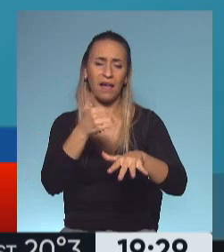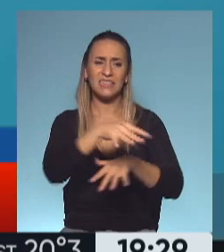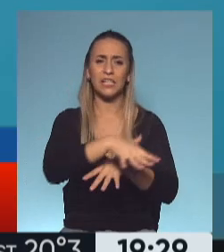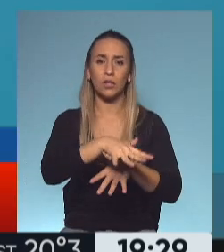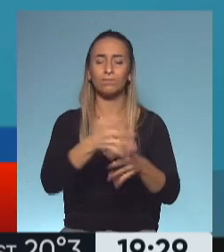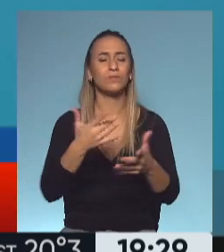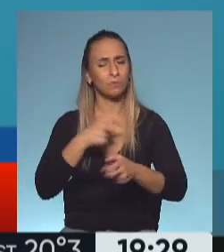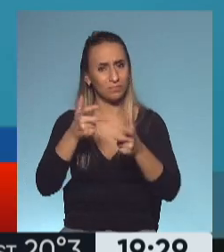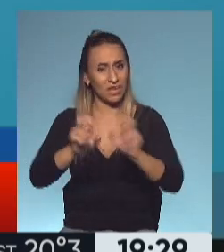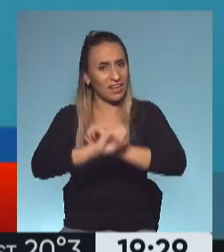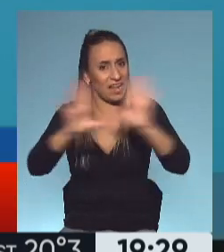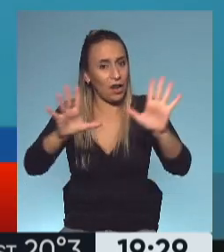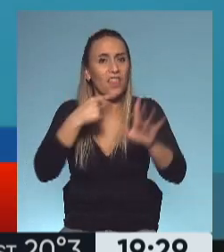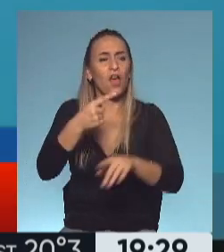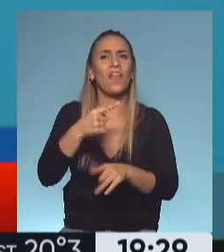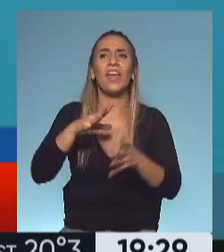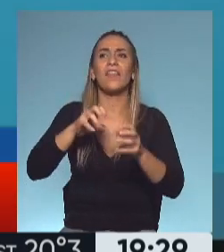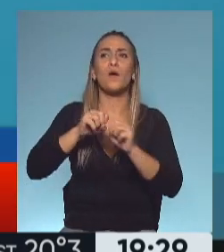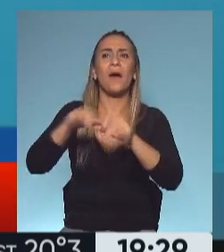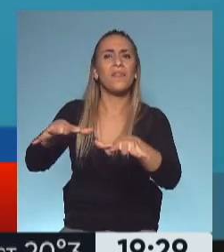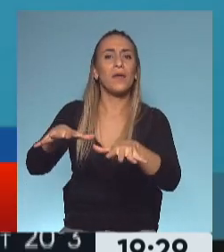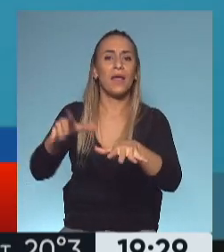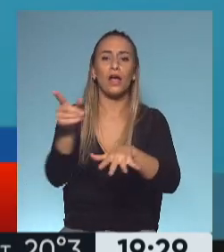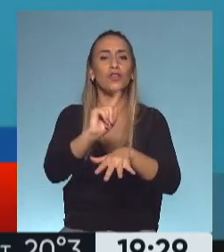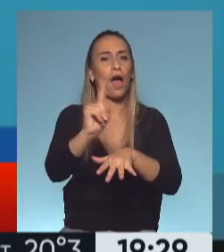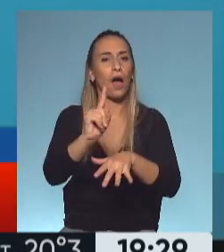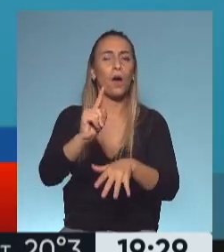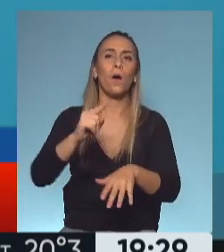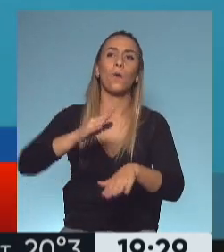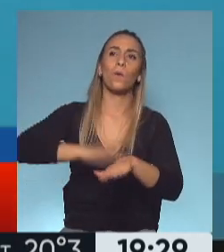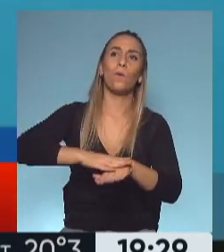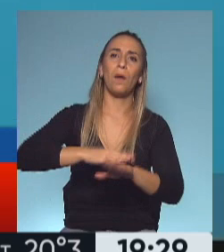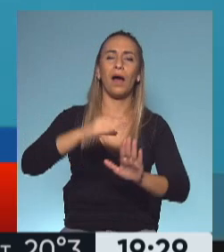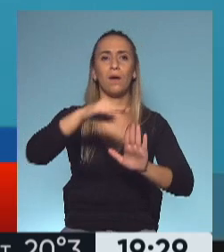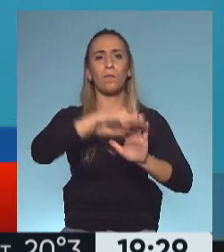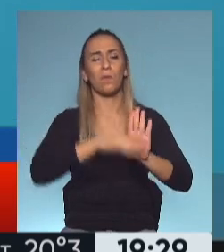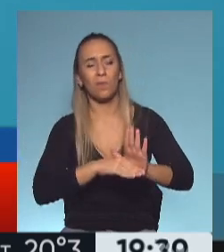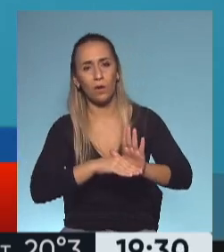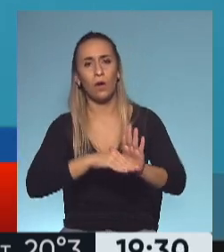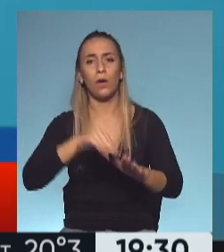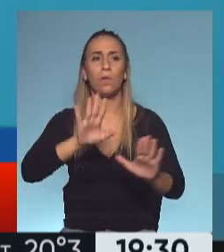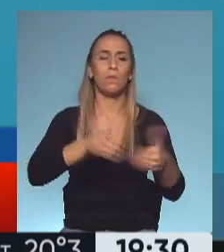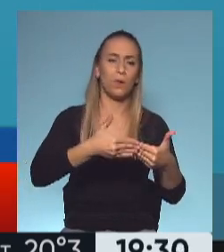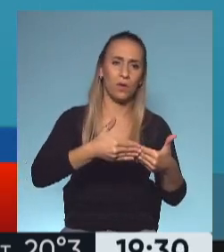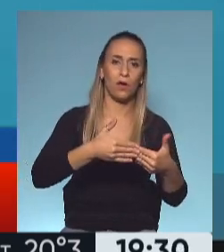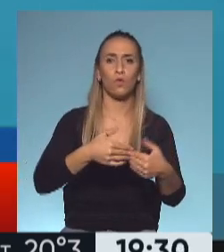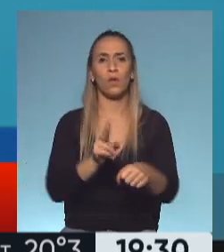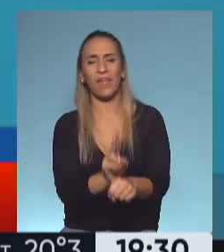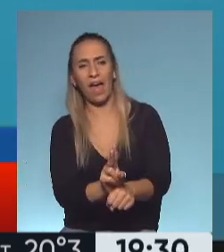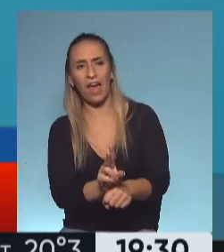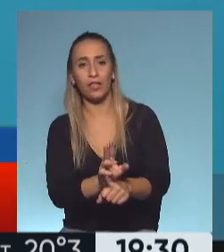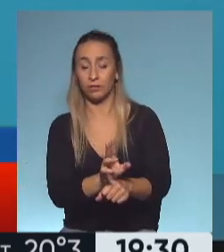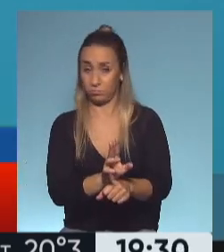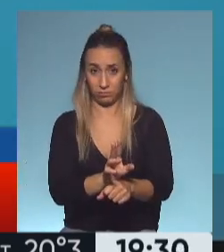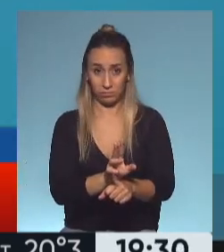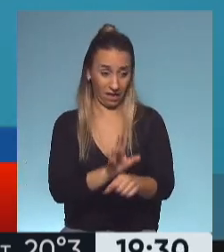Digo claramente de la pandemia y no ni de las restricciones ni de los cuidados, porque las restricciones y cuidados son producto